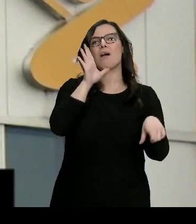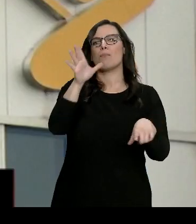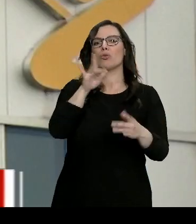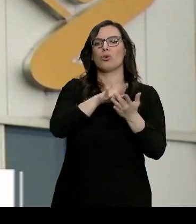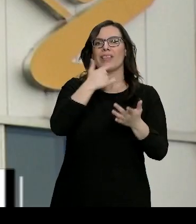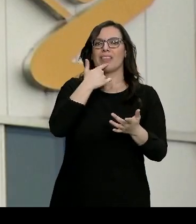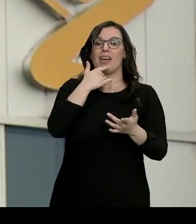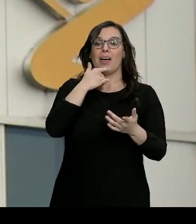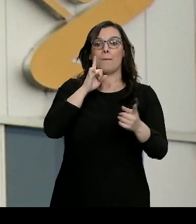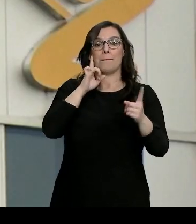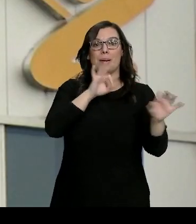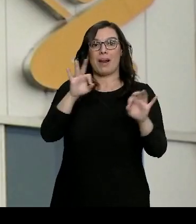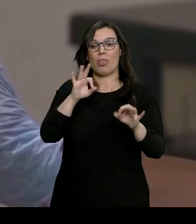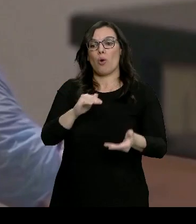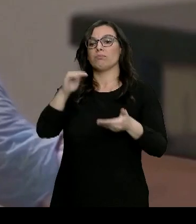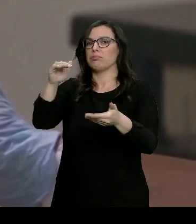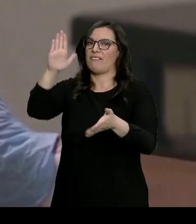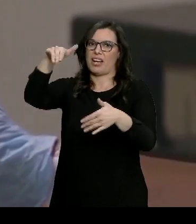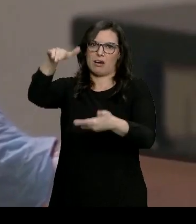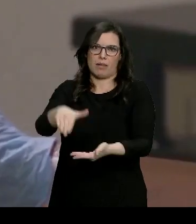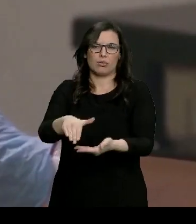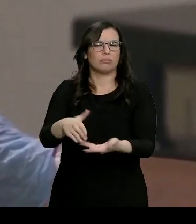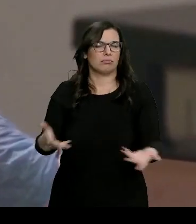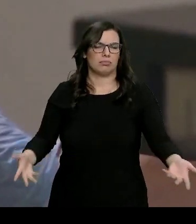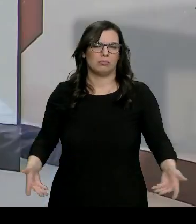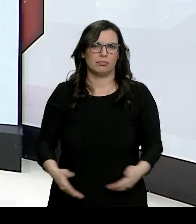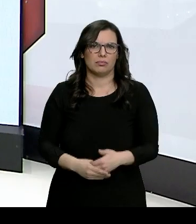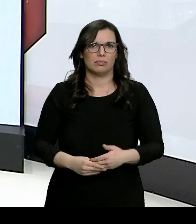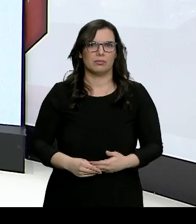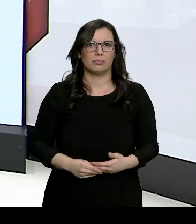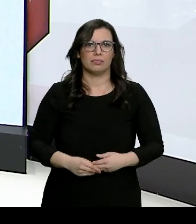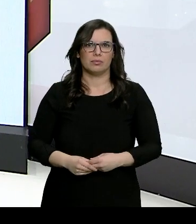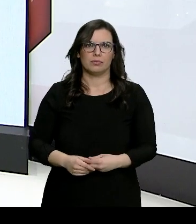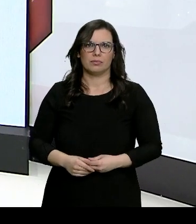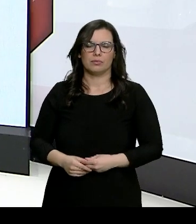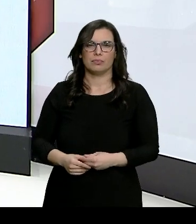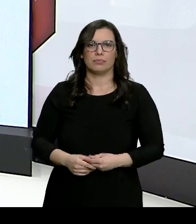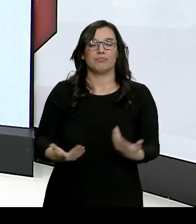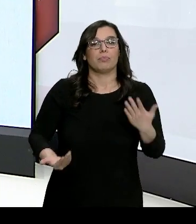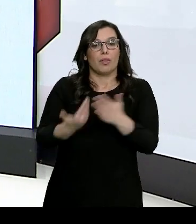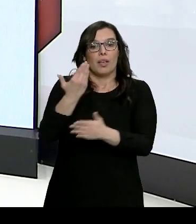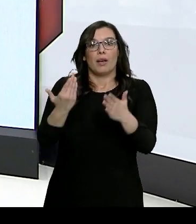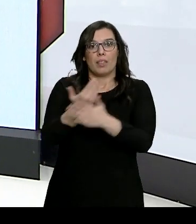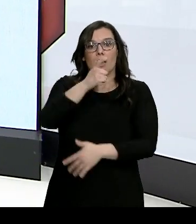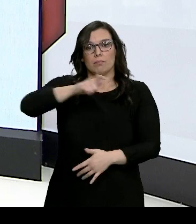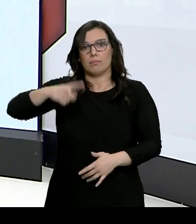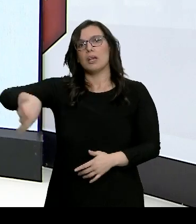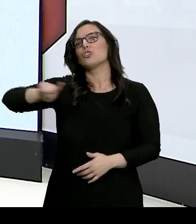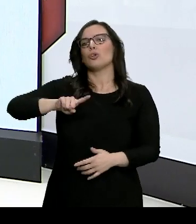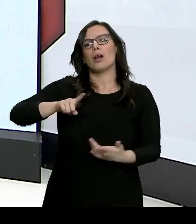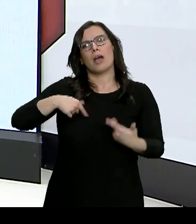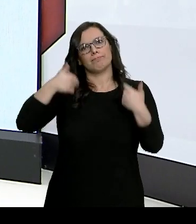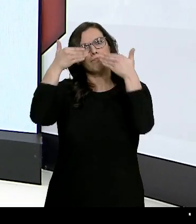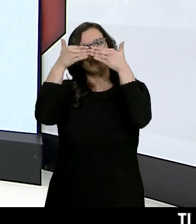dosis previstas para Europa. Y cada día la gente está más dispuesta